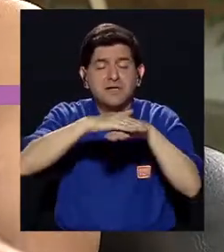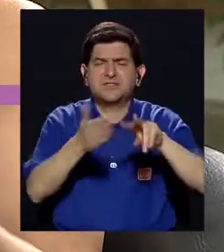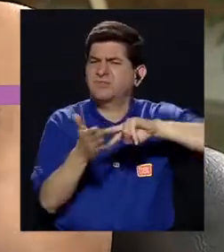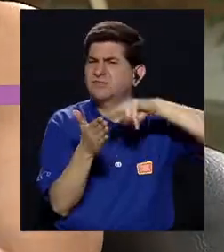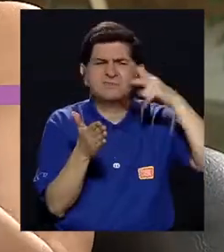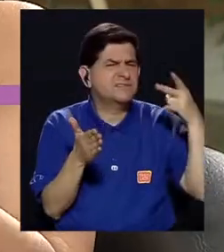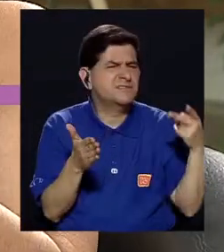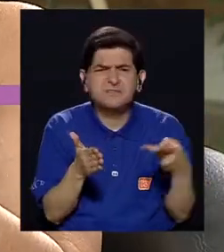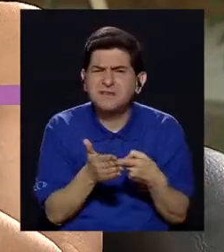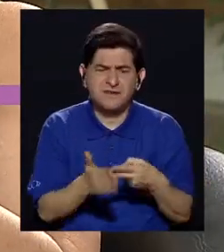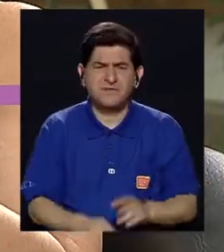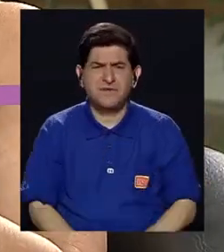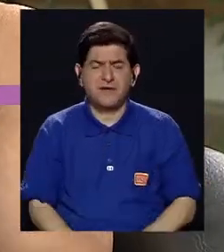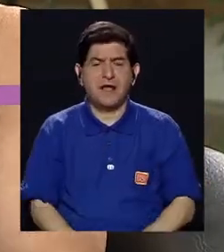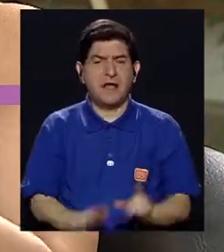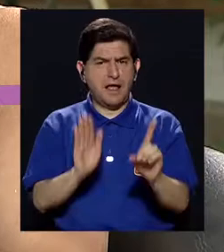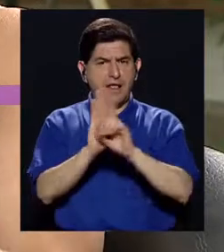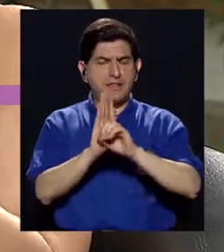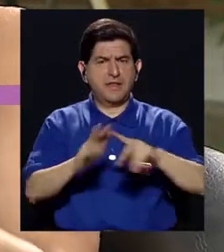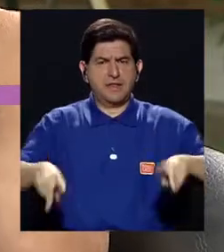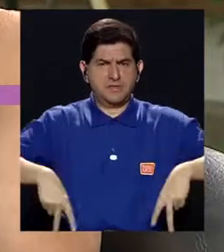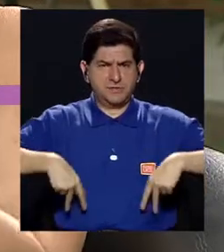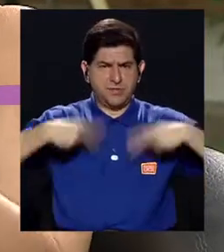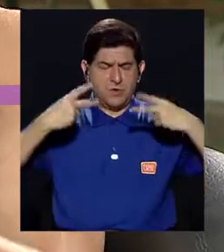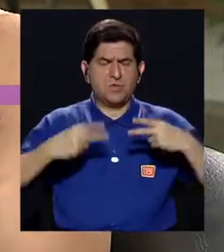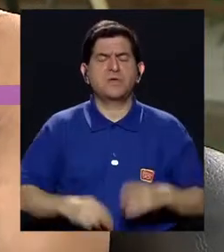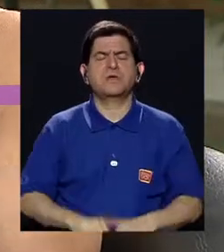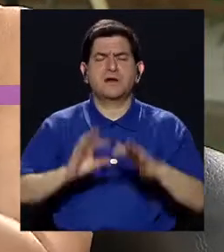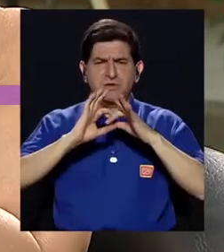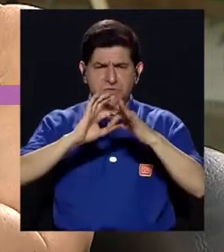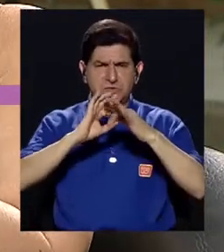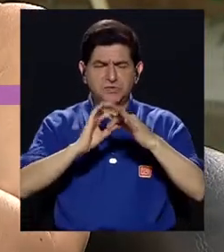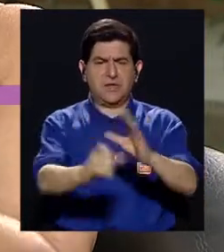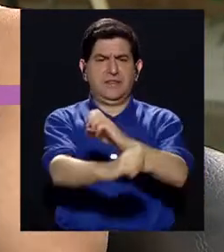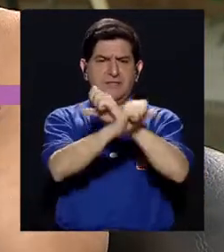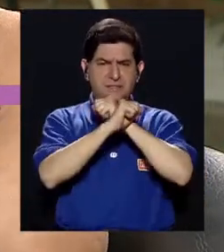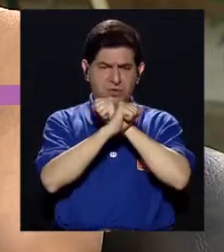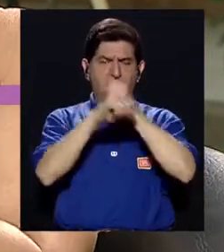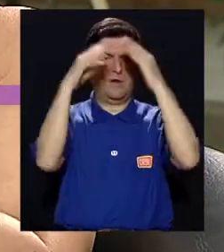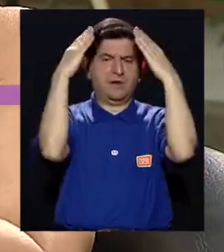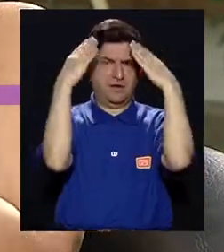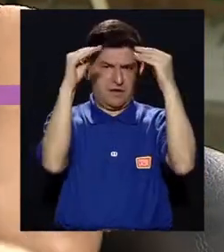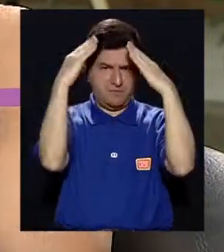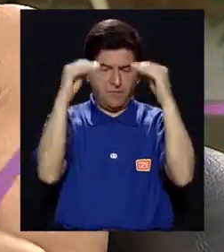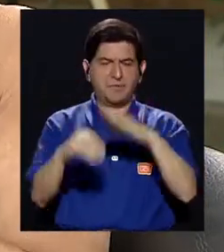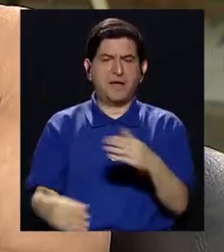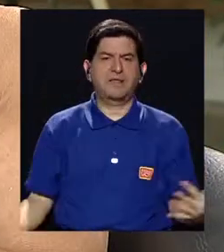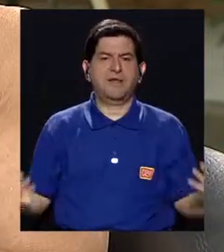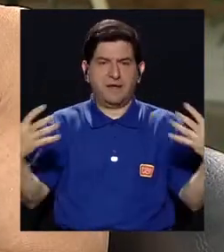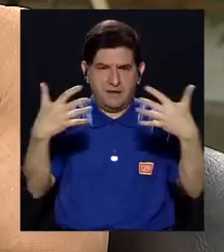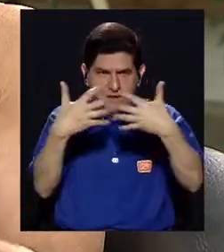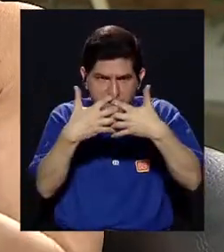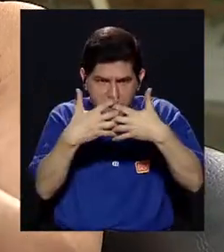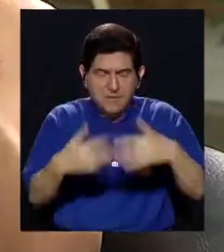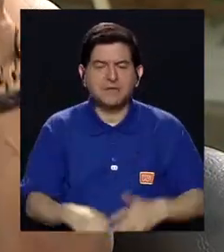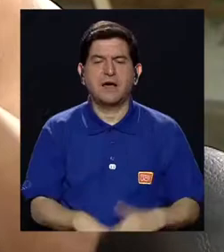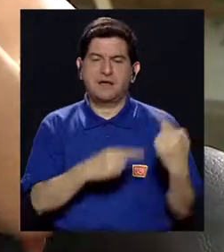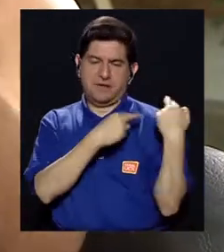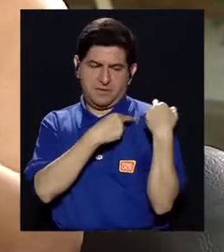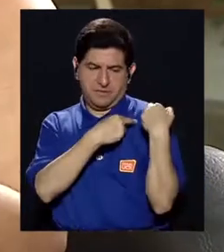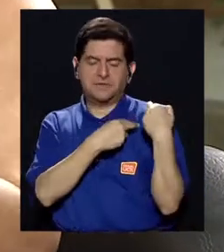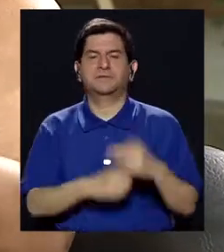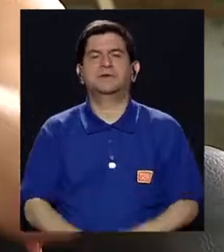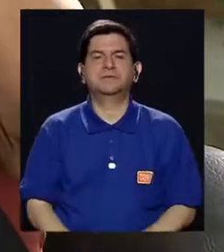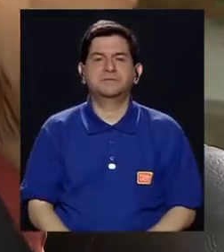sobre qué significa el derecho a vivir una sexualidad segura, informada y en corresponsabilidad,